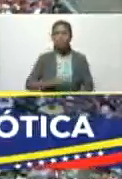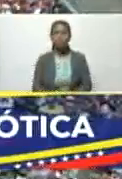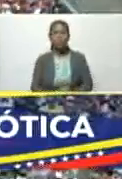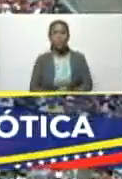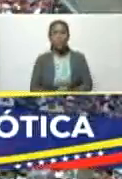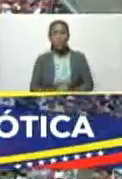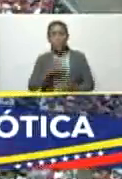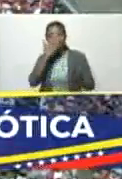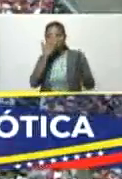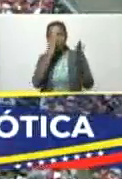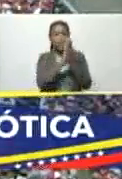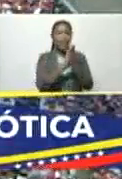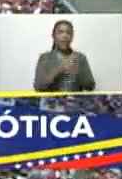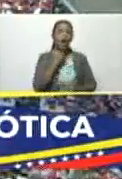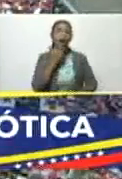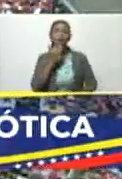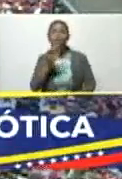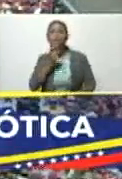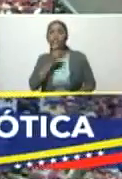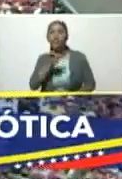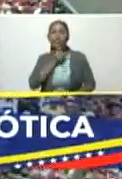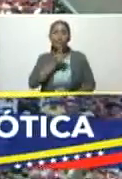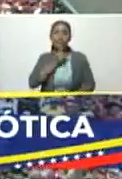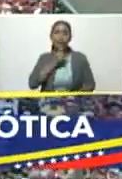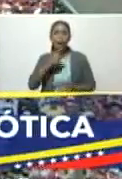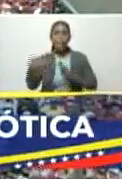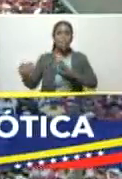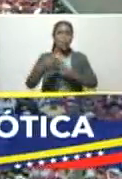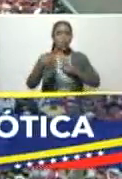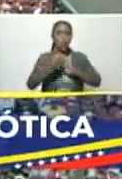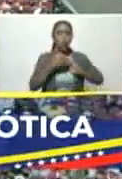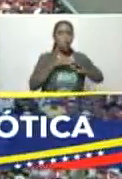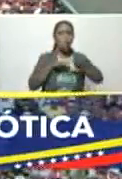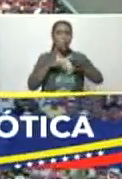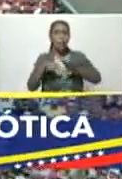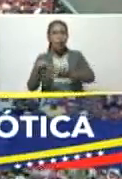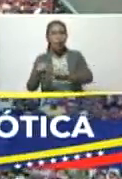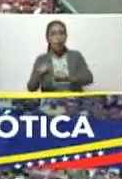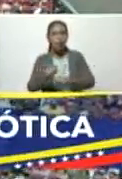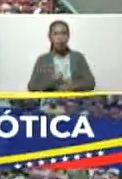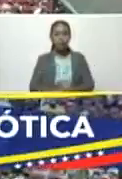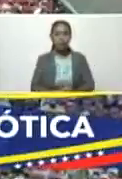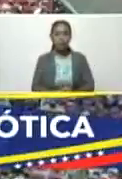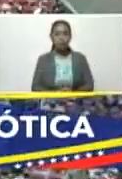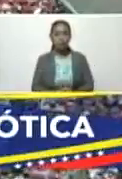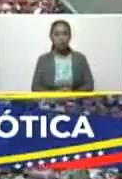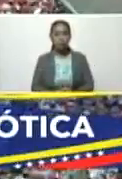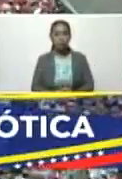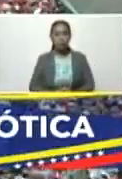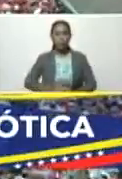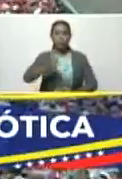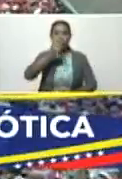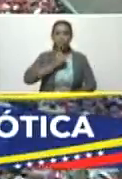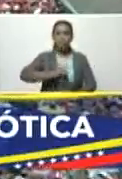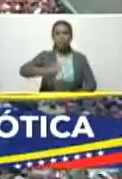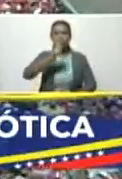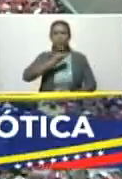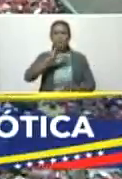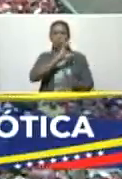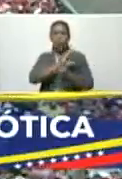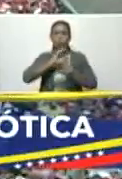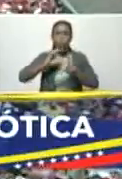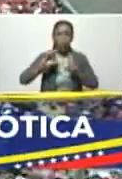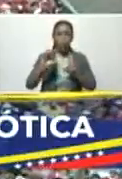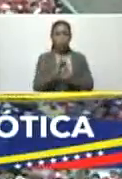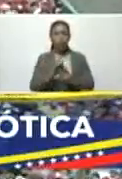frente a las dificultades, frente a las agresiones imperialistas, a la resistencia cultural,